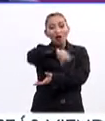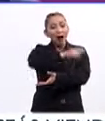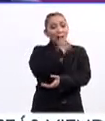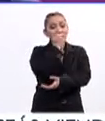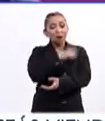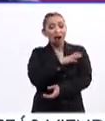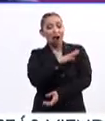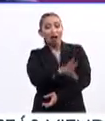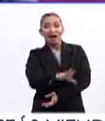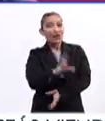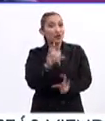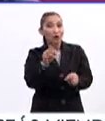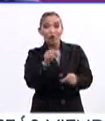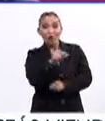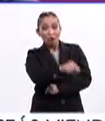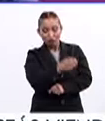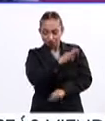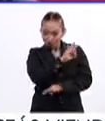rechazados,